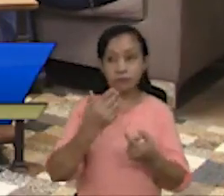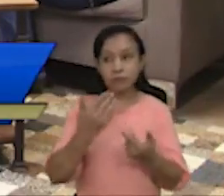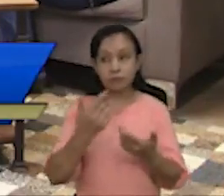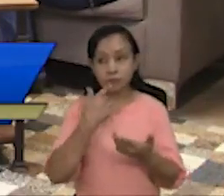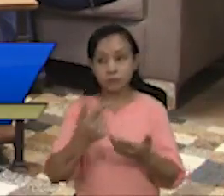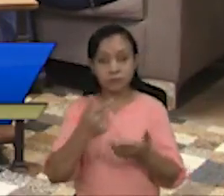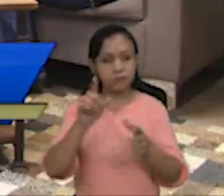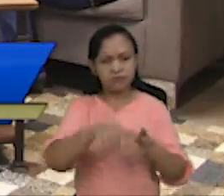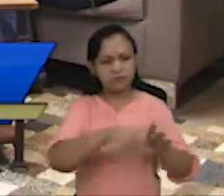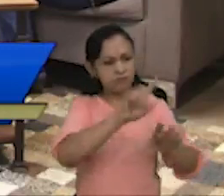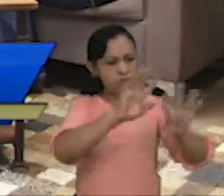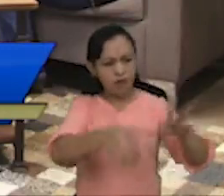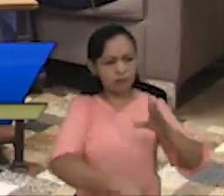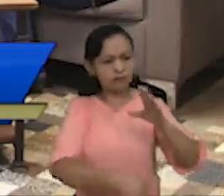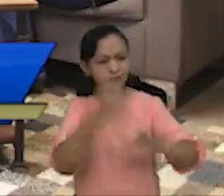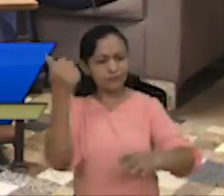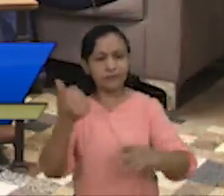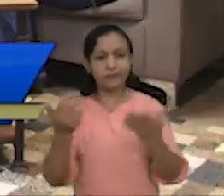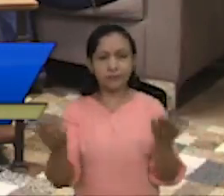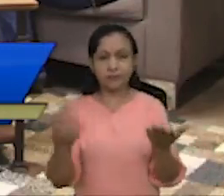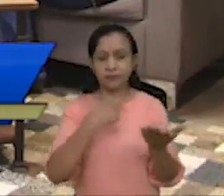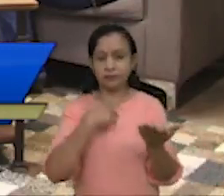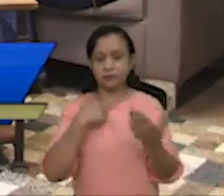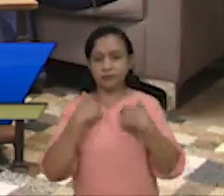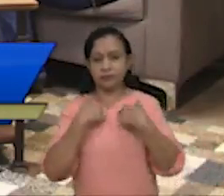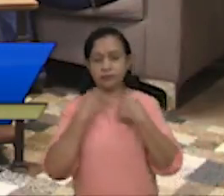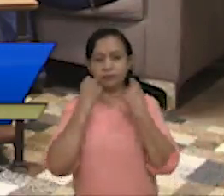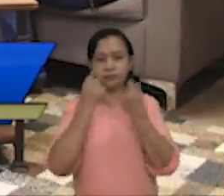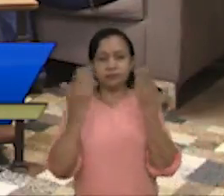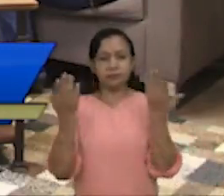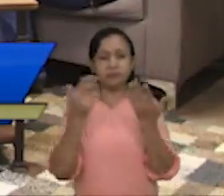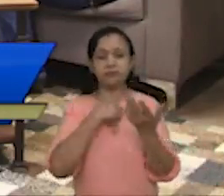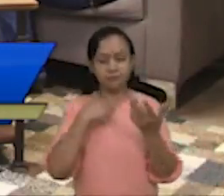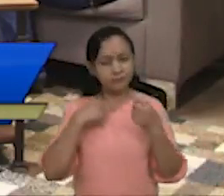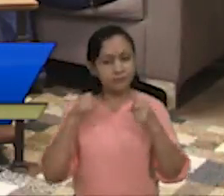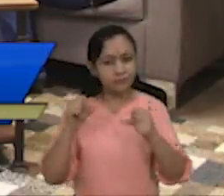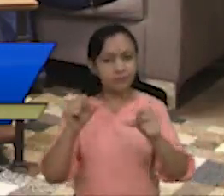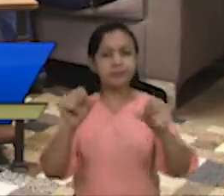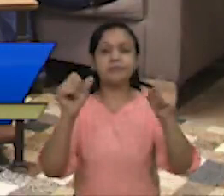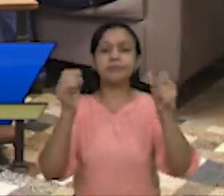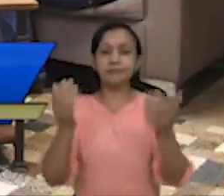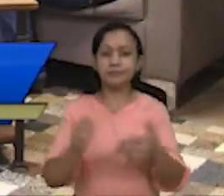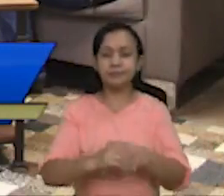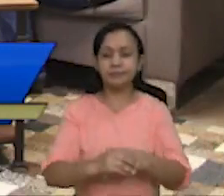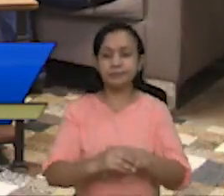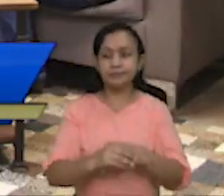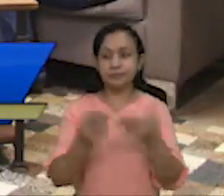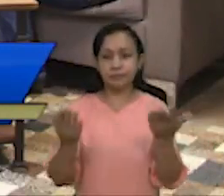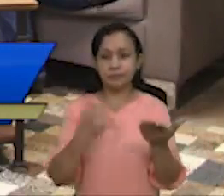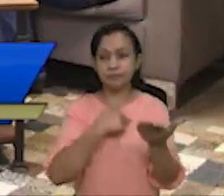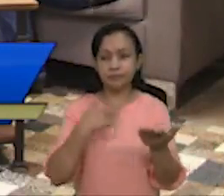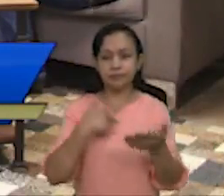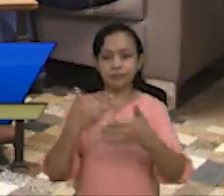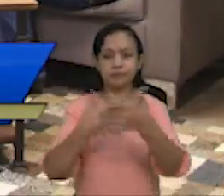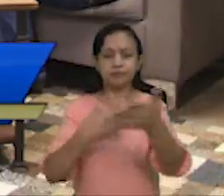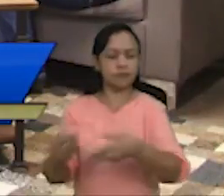pedir que me despidieran. Es decir, eso ha pasado y sigue pasando hoy. O sea, hay te dan el guión y te